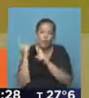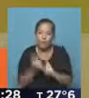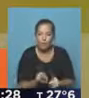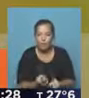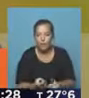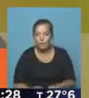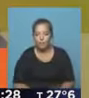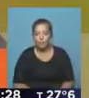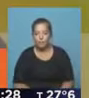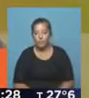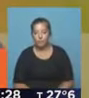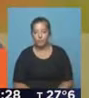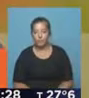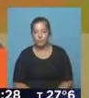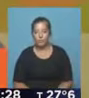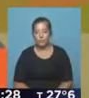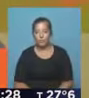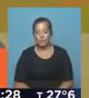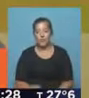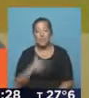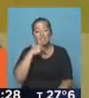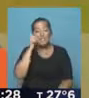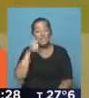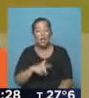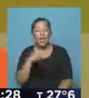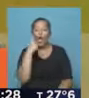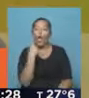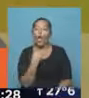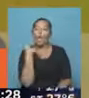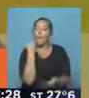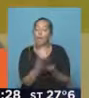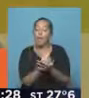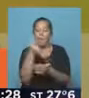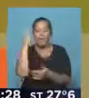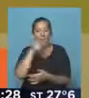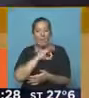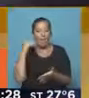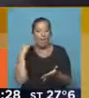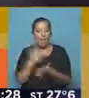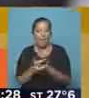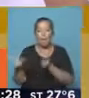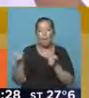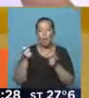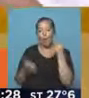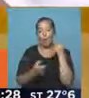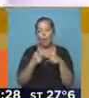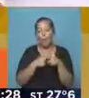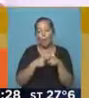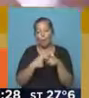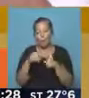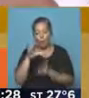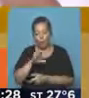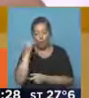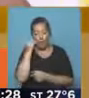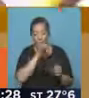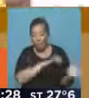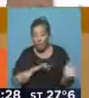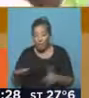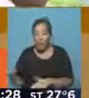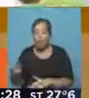carisma este es el asunto es decir sin él sin el hombre que en estos 10 años manejó la política ecuatoriana y por el otro lado